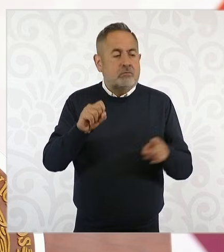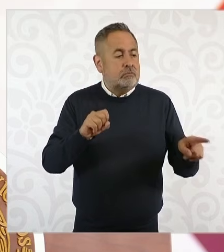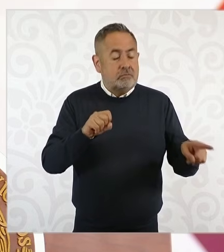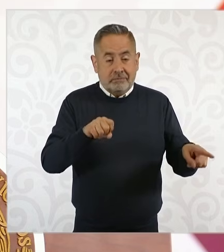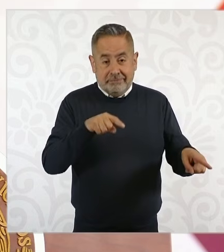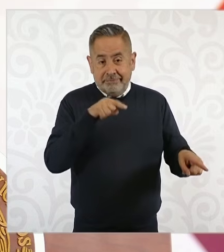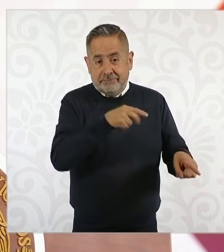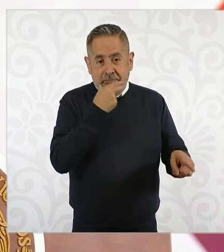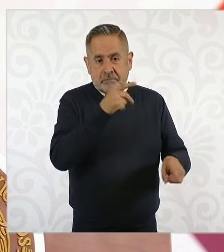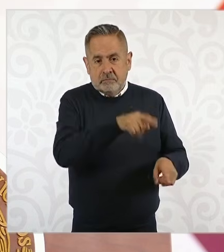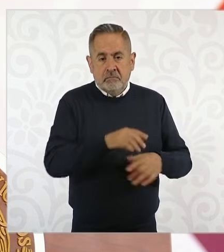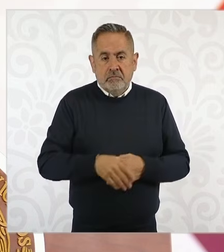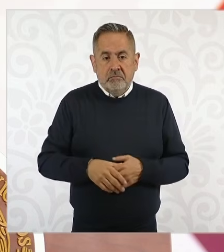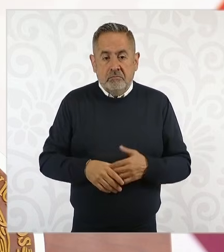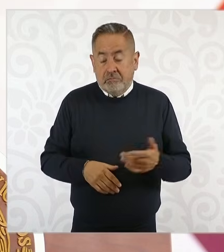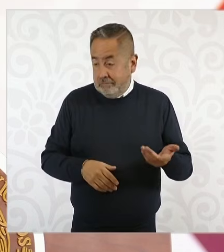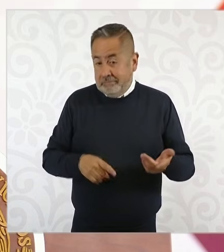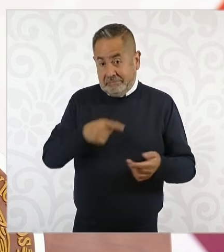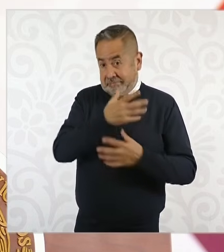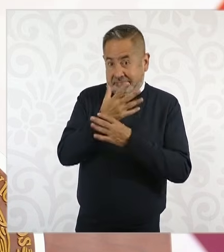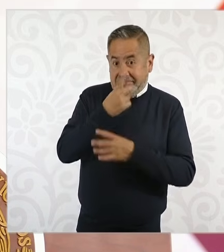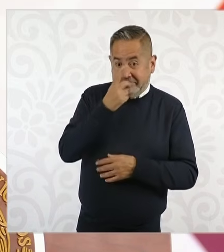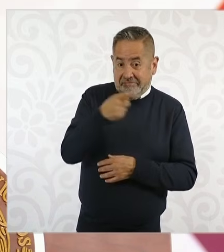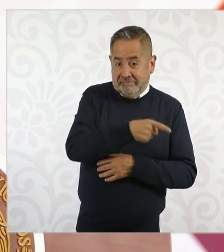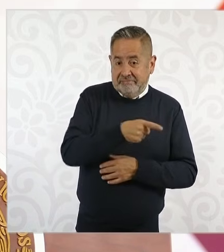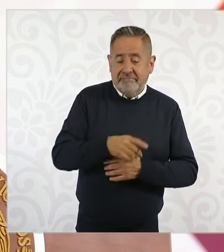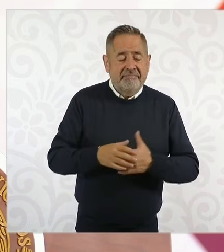decía que no se pudo